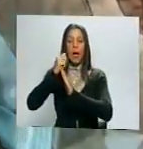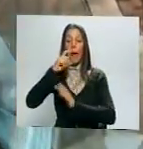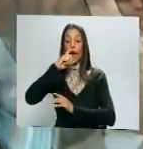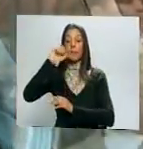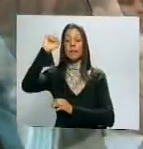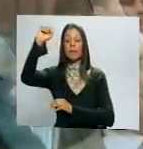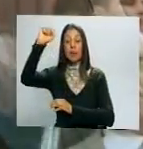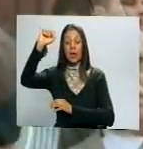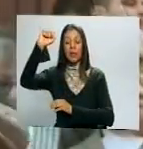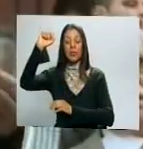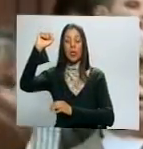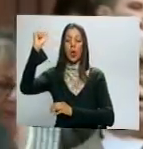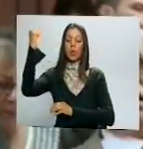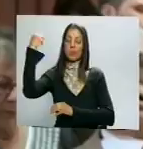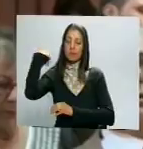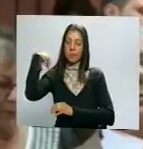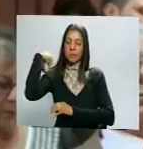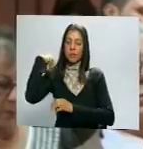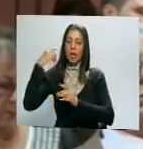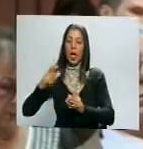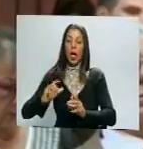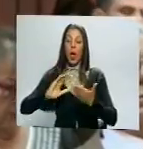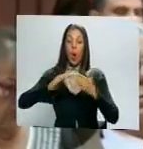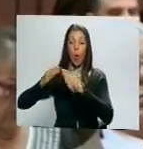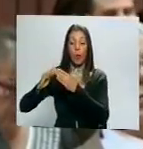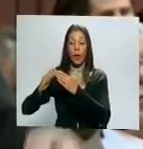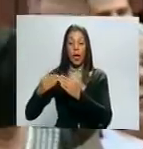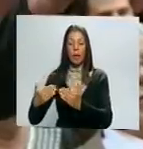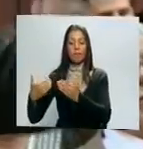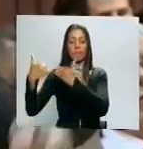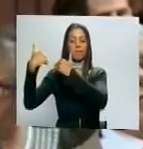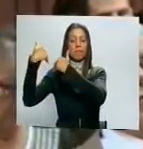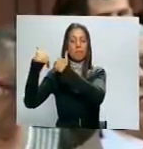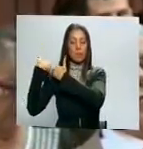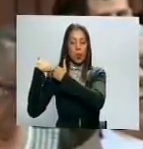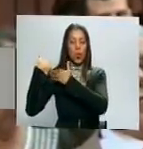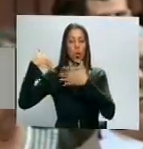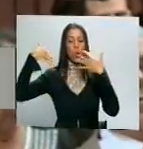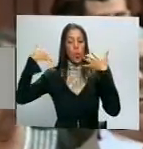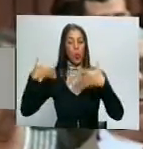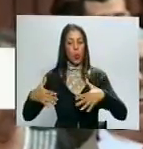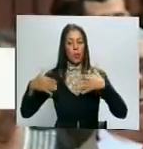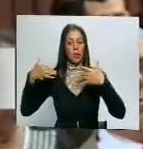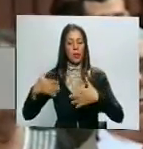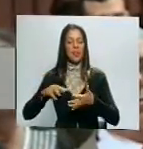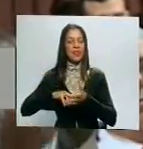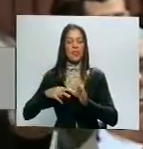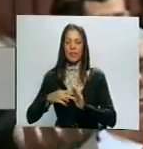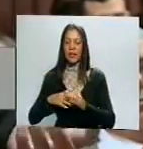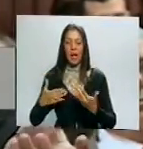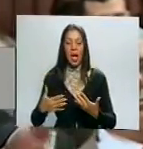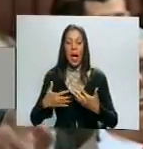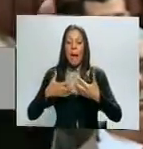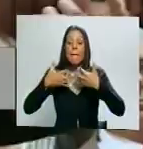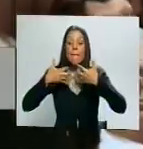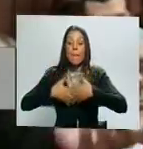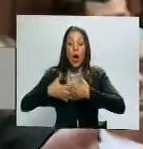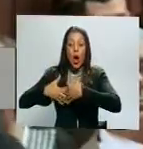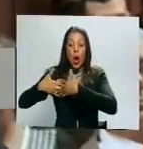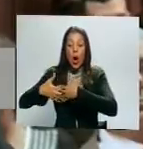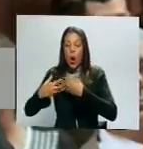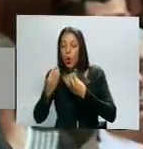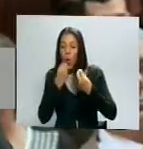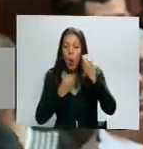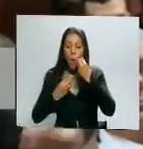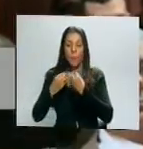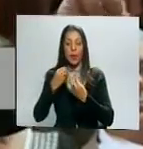Maduro, ha puesto en manos del pueblo esa gran tarea, que es la de producir los